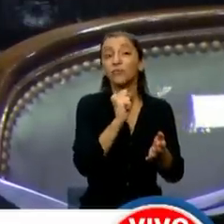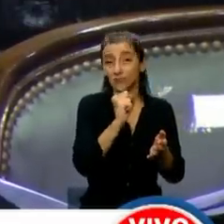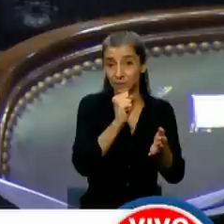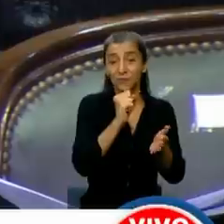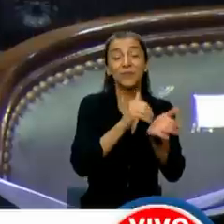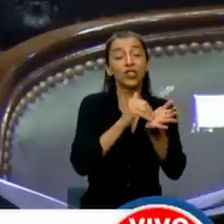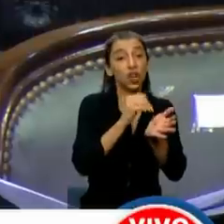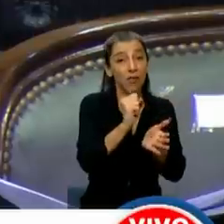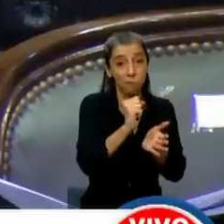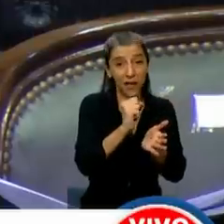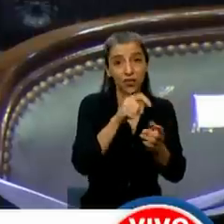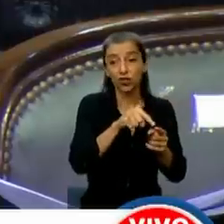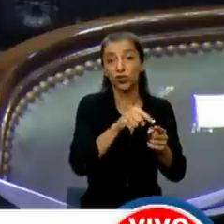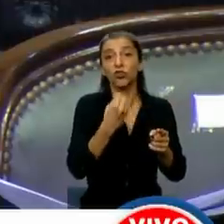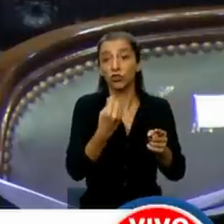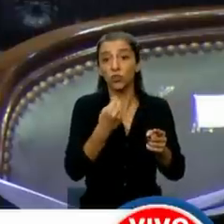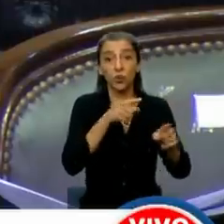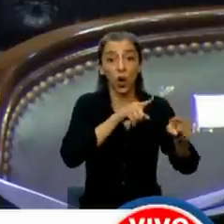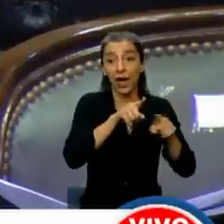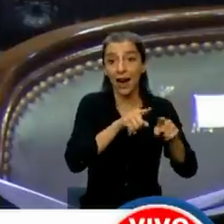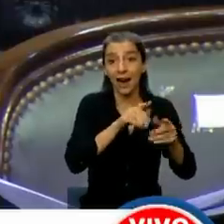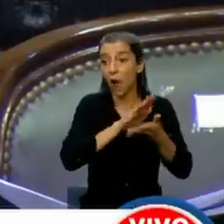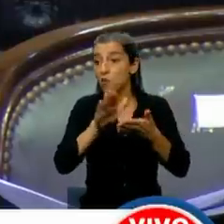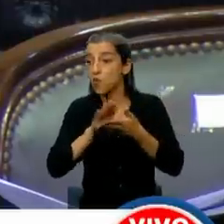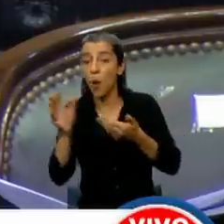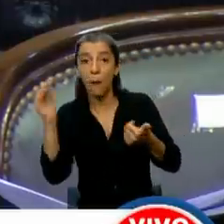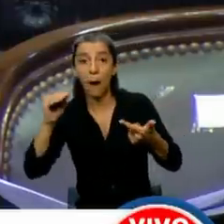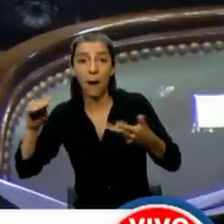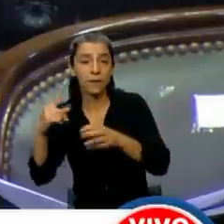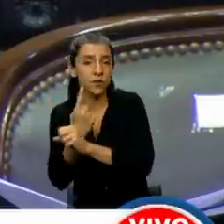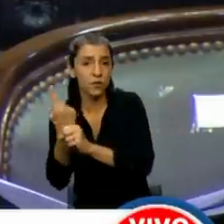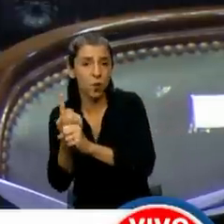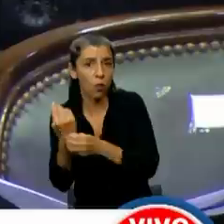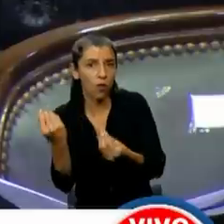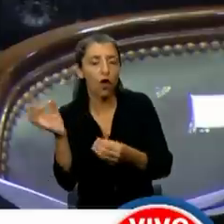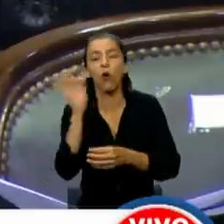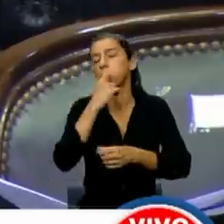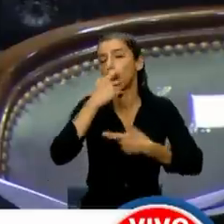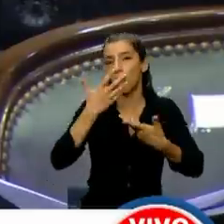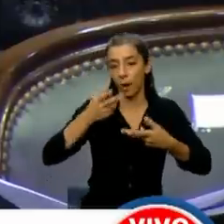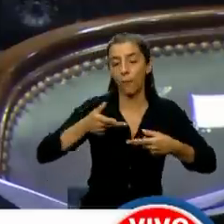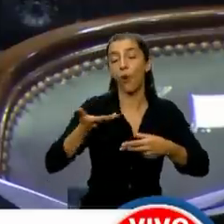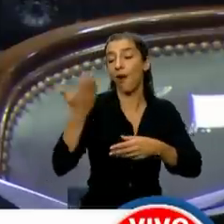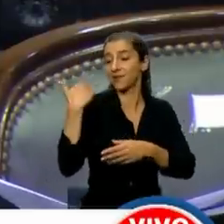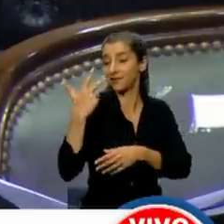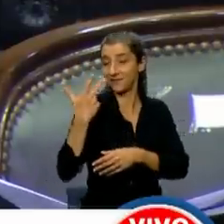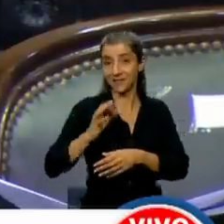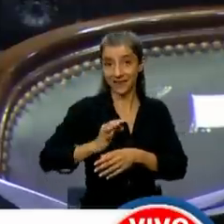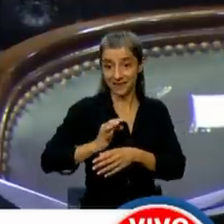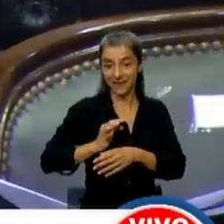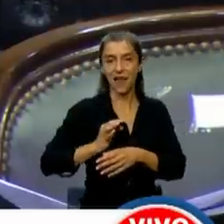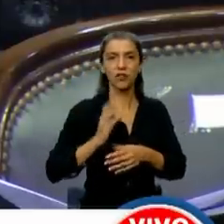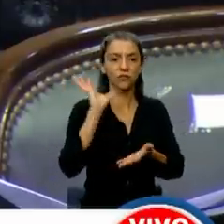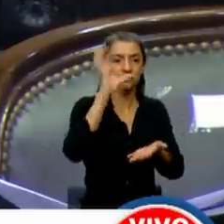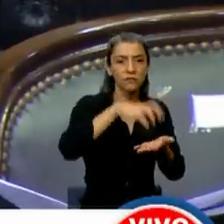para financiar nuevas carreras o por ejemplo la infraestructura hace tres años estamos